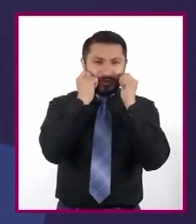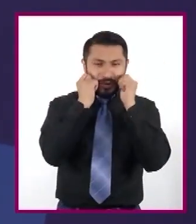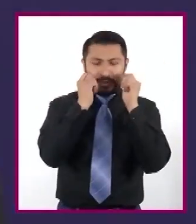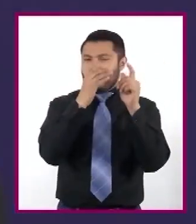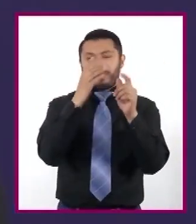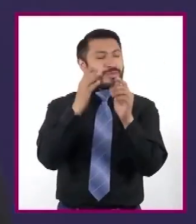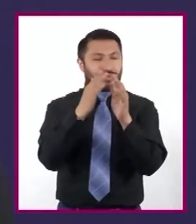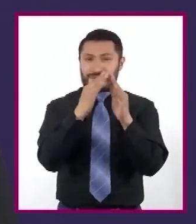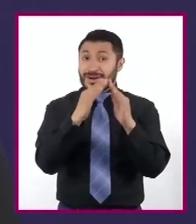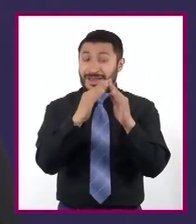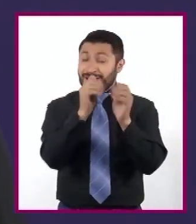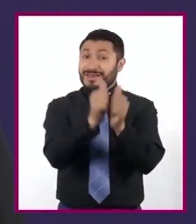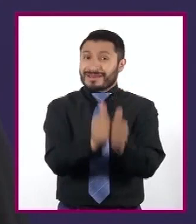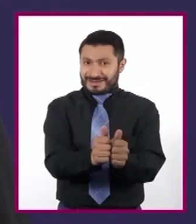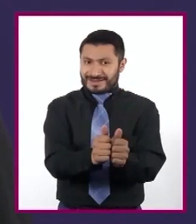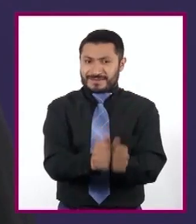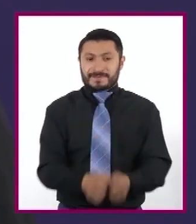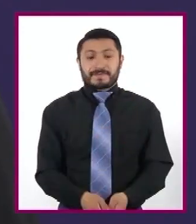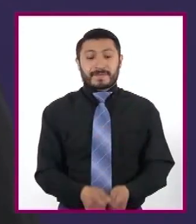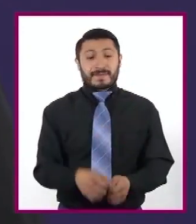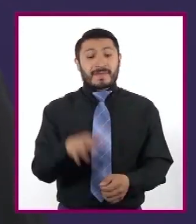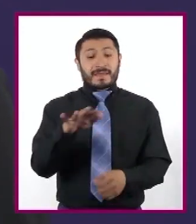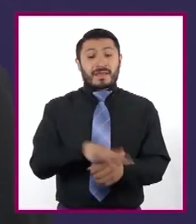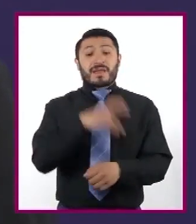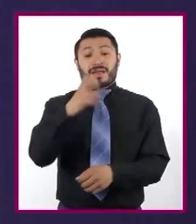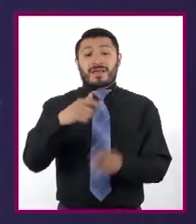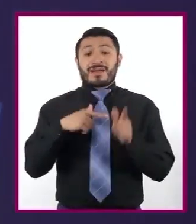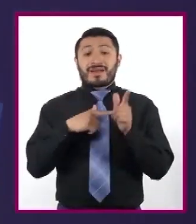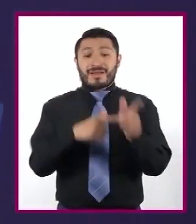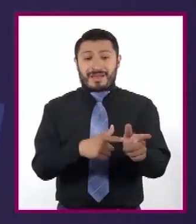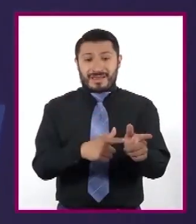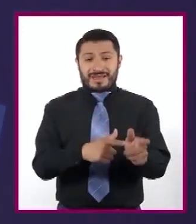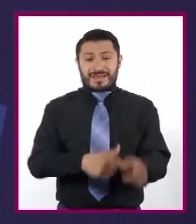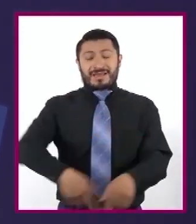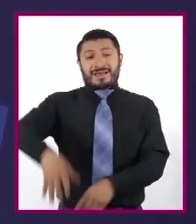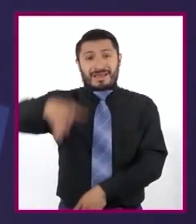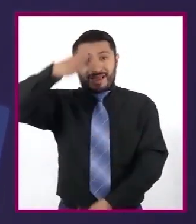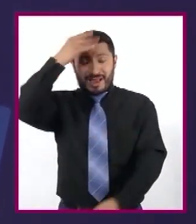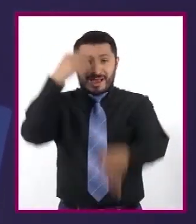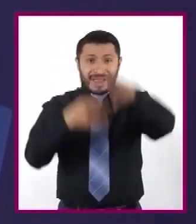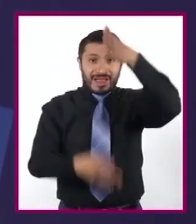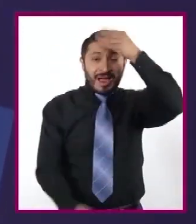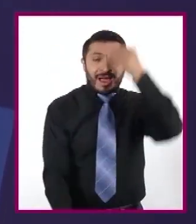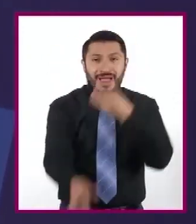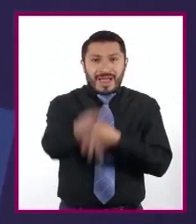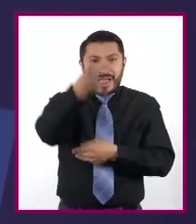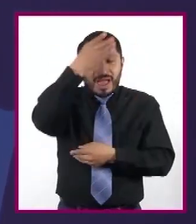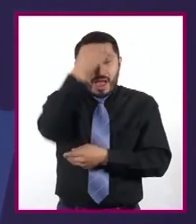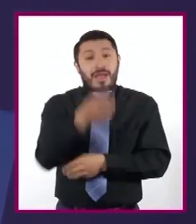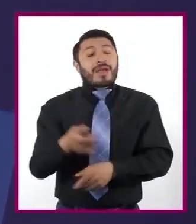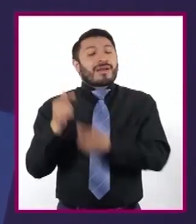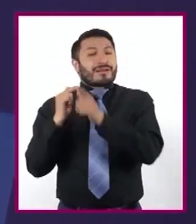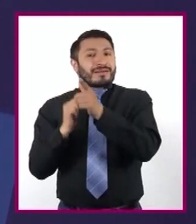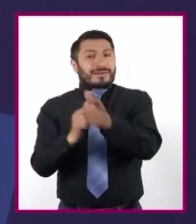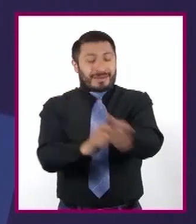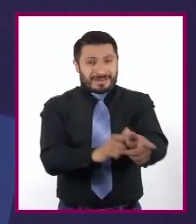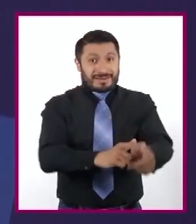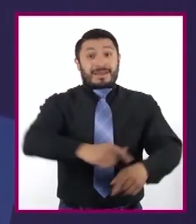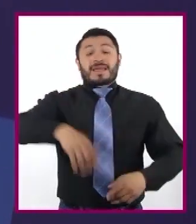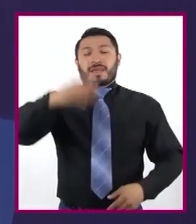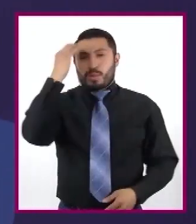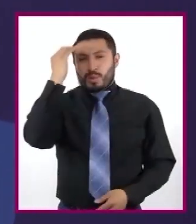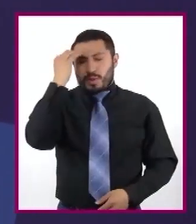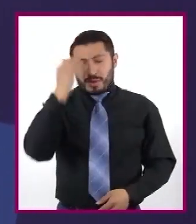Por ello, los invito a que continuemos fortaleciendo sus saberes y conocimientos, para no perder el